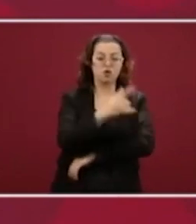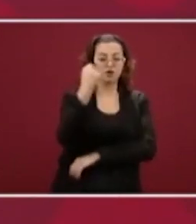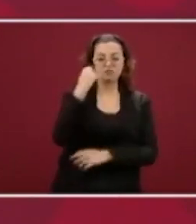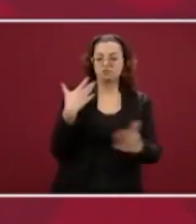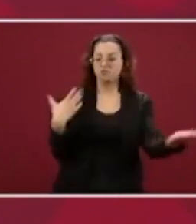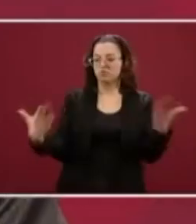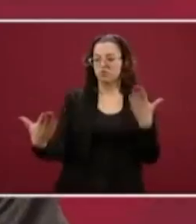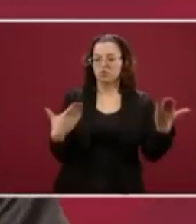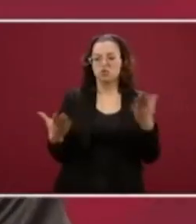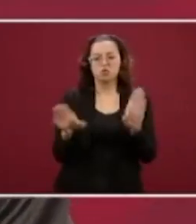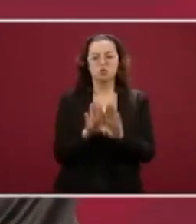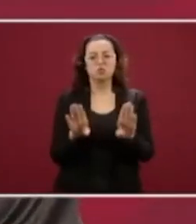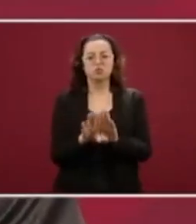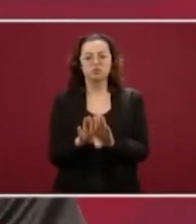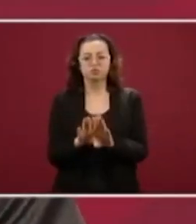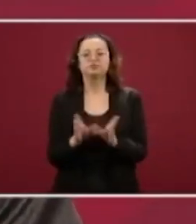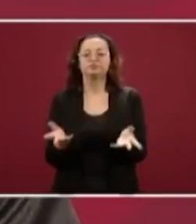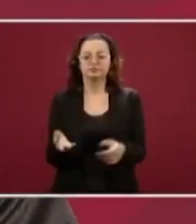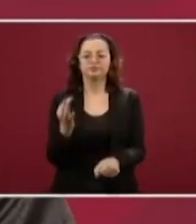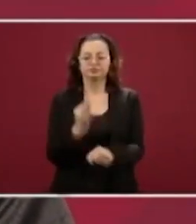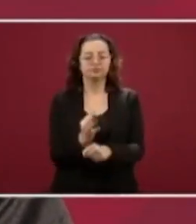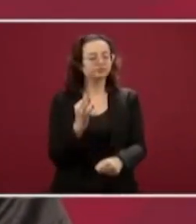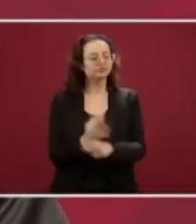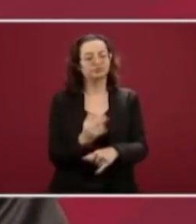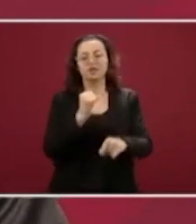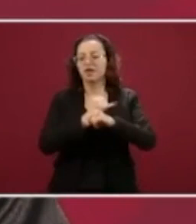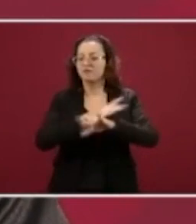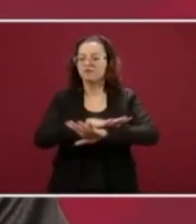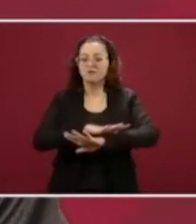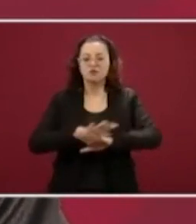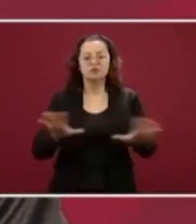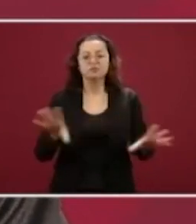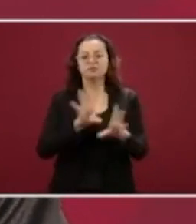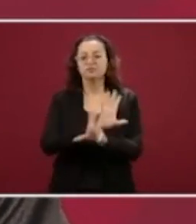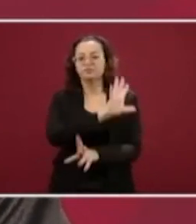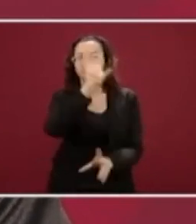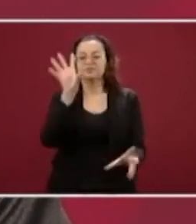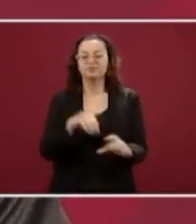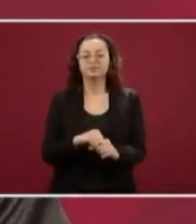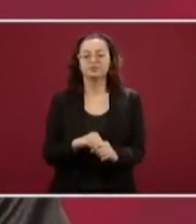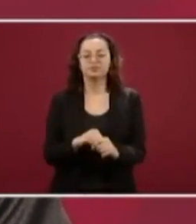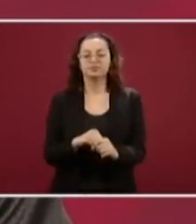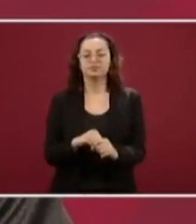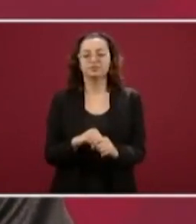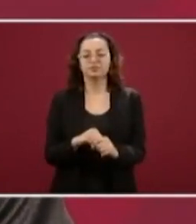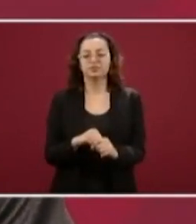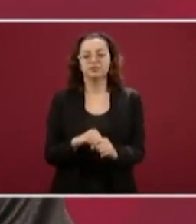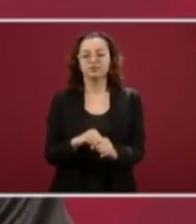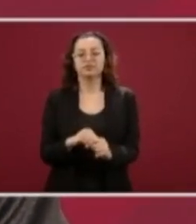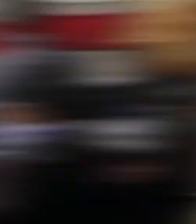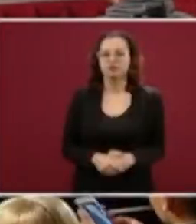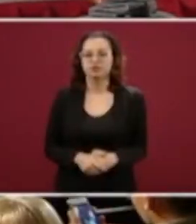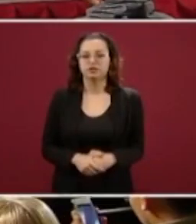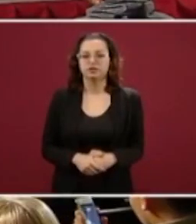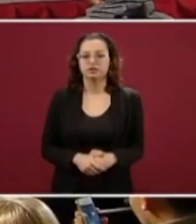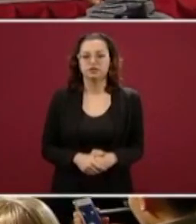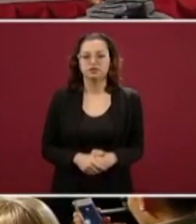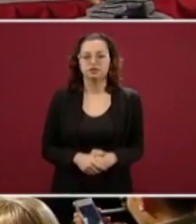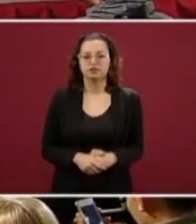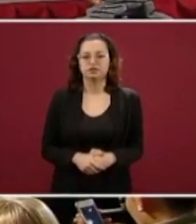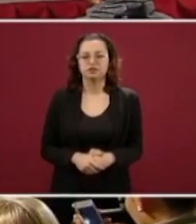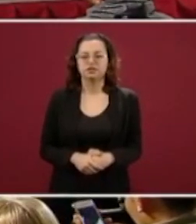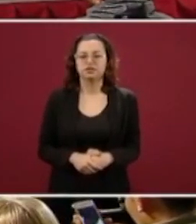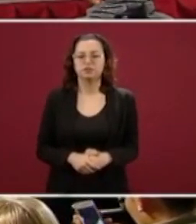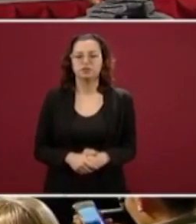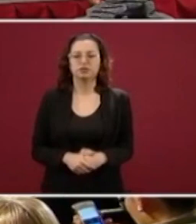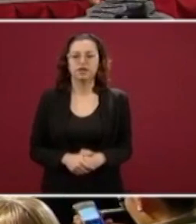Entonces, todo lo que es el aeropuerto de Santa Lucía. Se